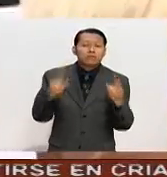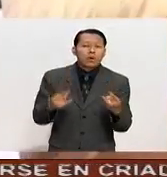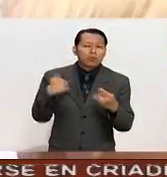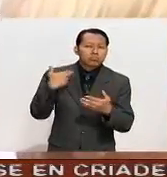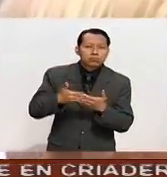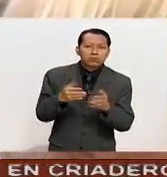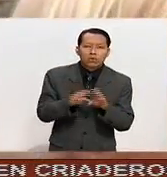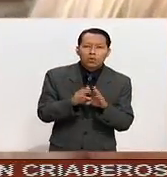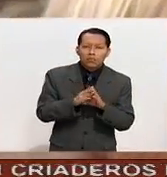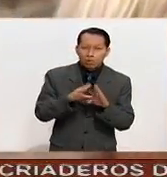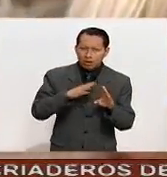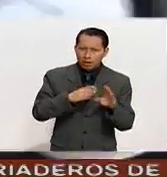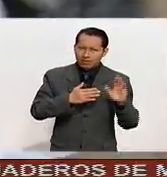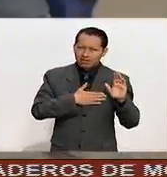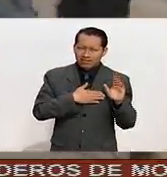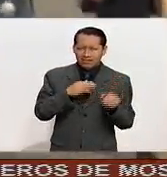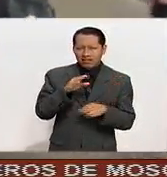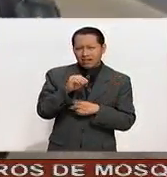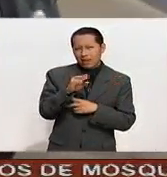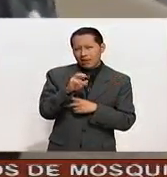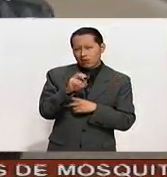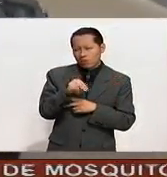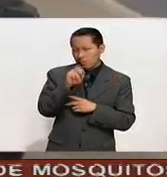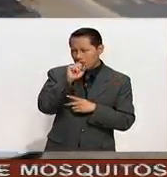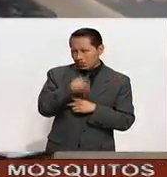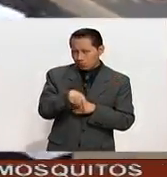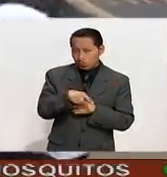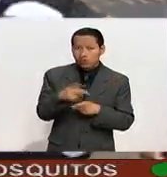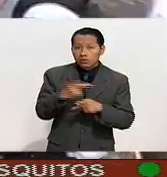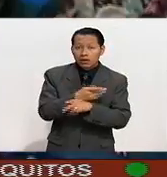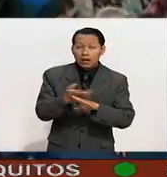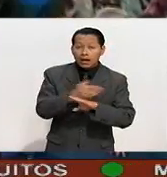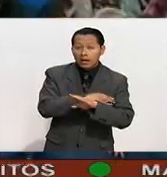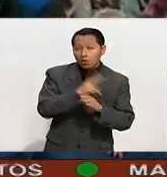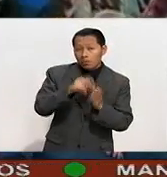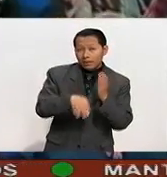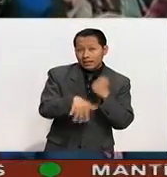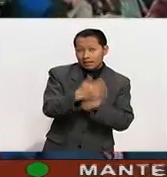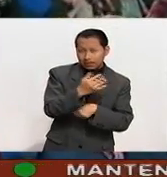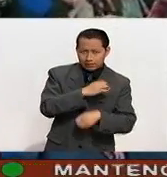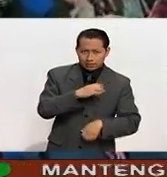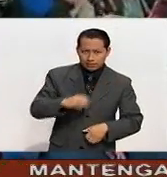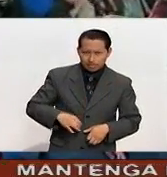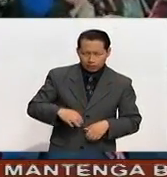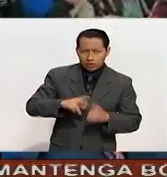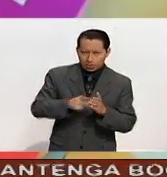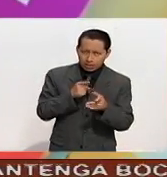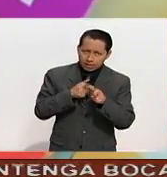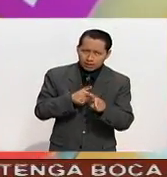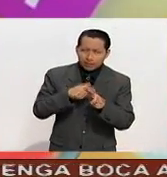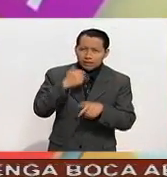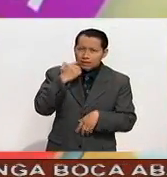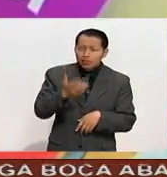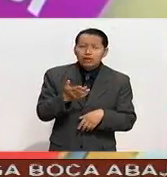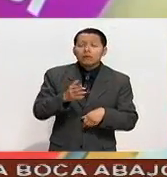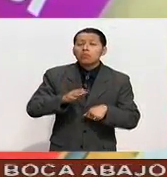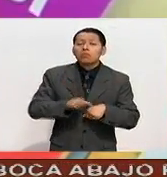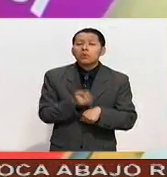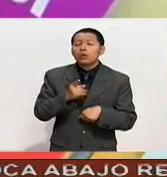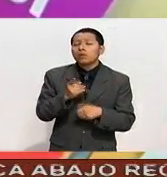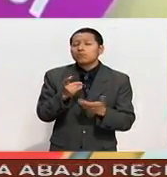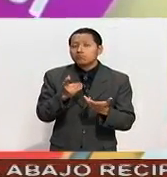un compromiso que hizo Cameron siendo candidato para la reelección en el 2015 para buscar si mantenía o